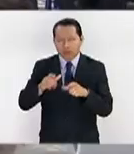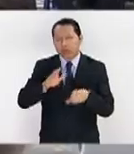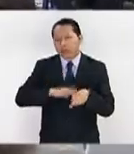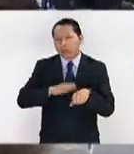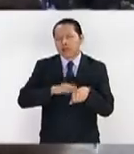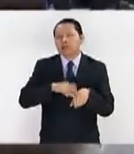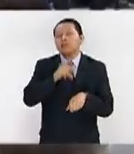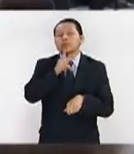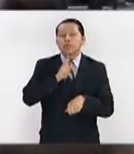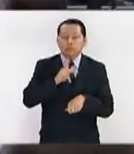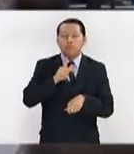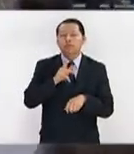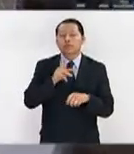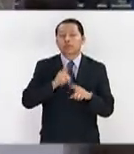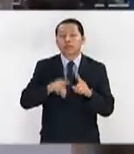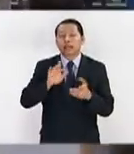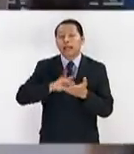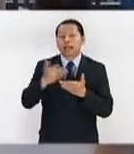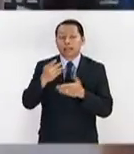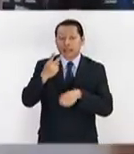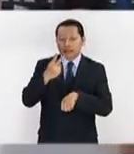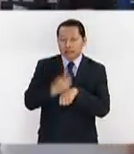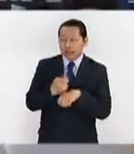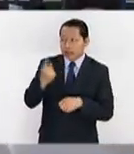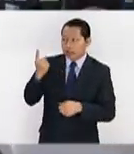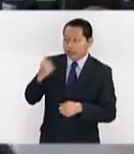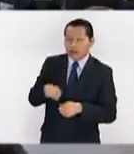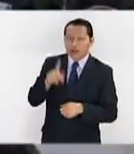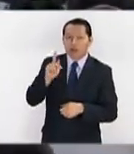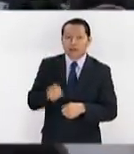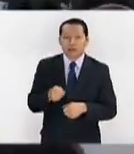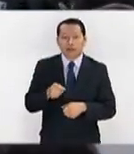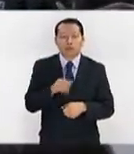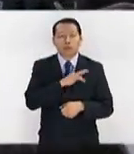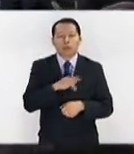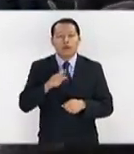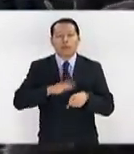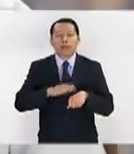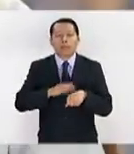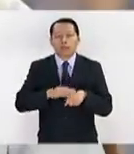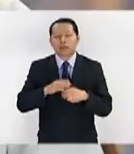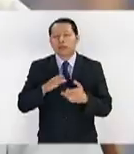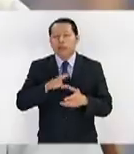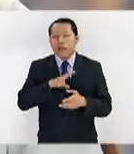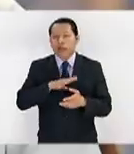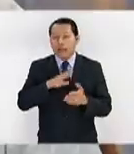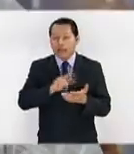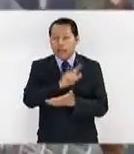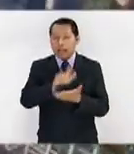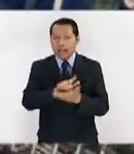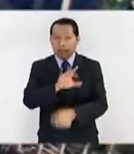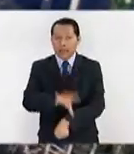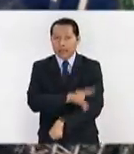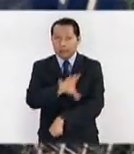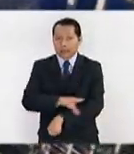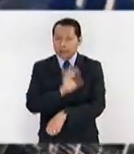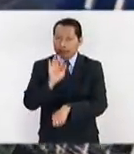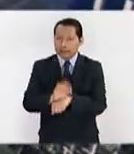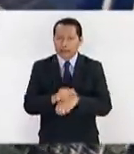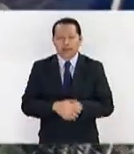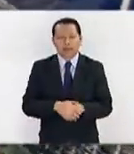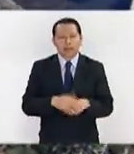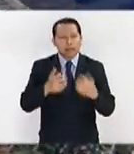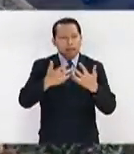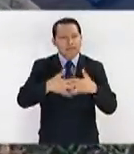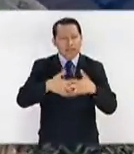hecho gracias a su segunda instrucción, acelerar la implementación de la reforma energética. La refinería de